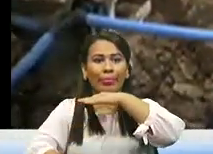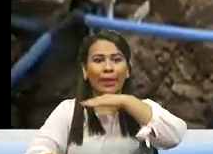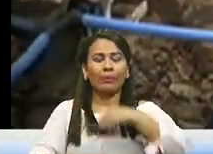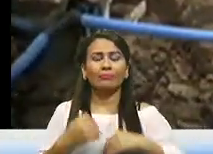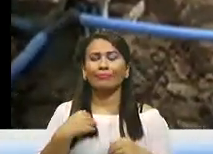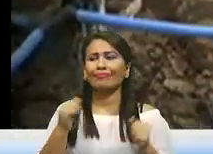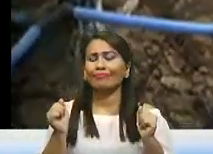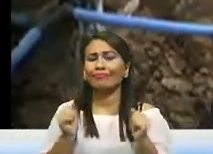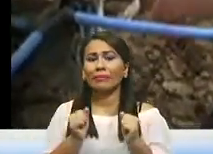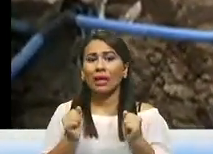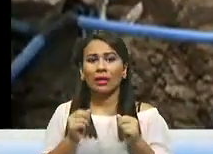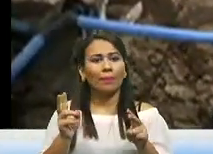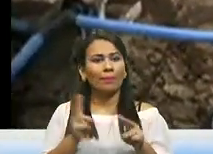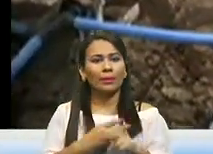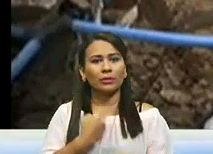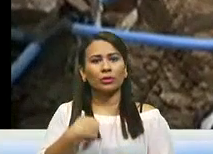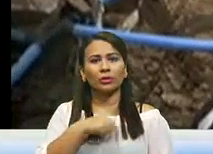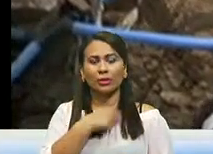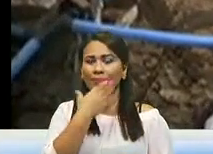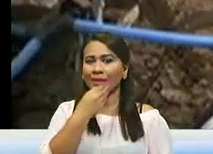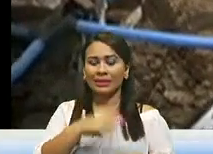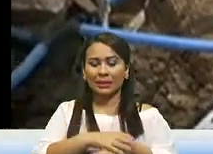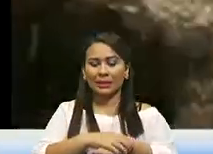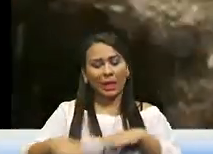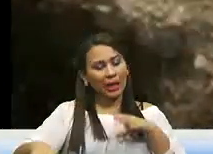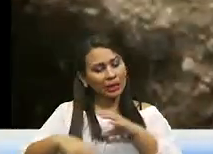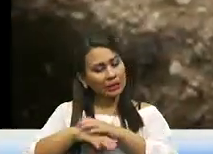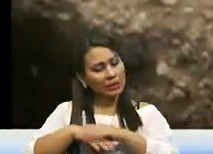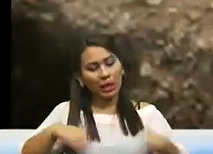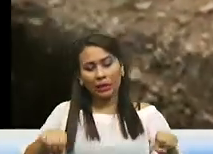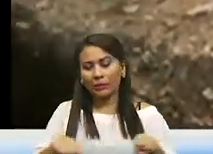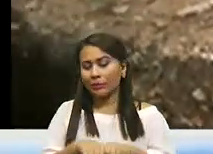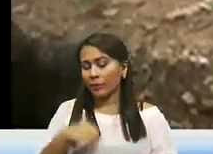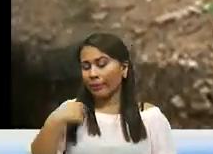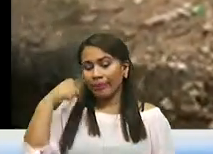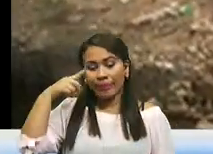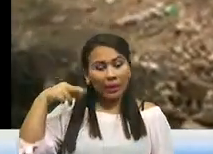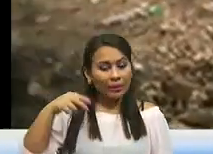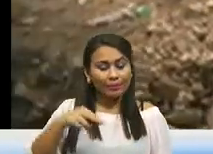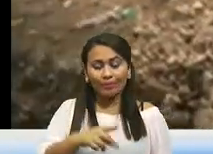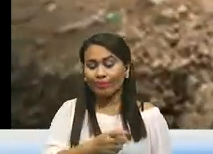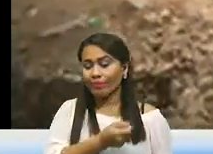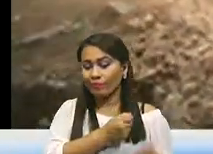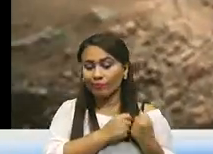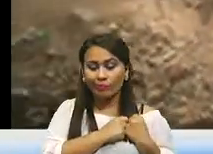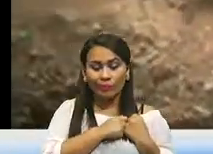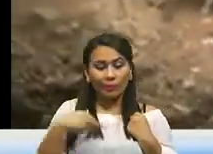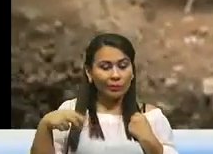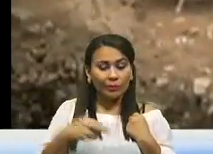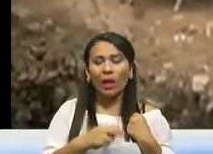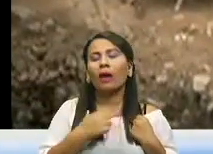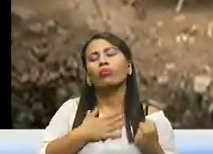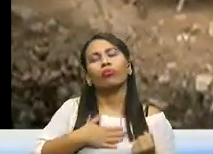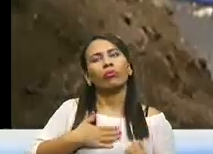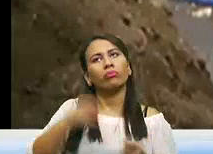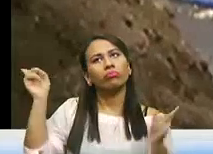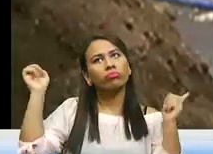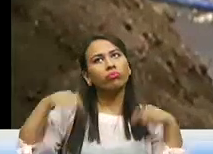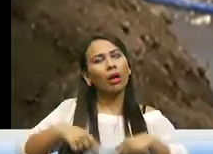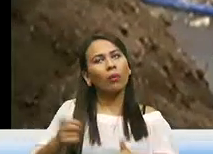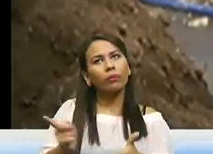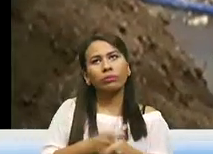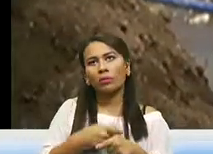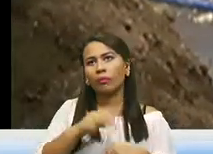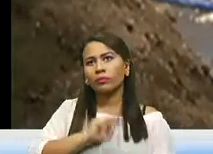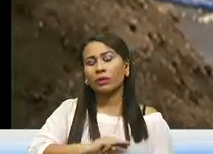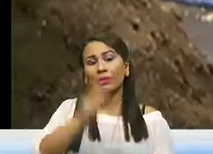puede imaginar. Uno tiene que quitarse los zapatos de aquí para poder cruzar. Exigen una intervención inmediata del municipio porque creen que el